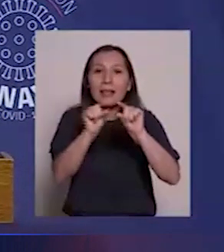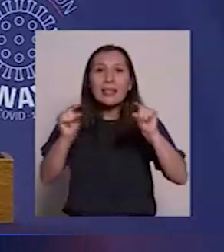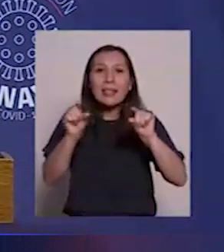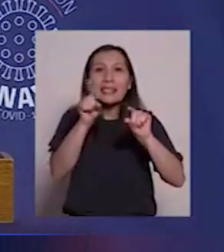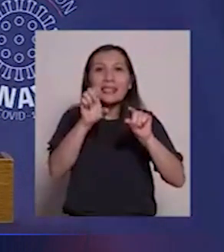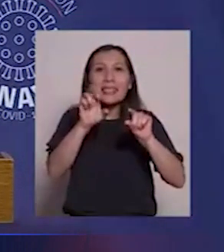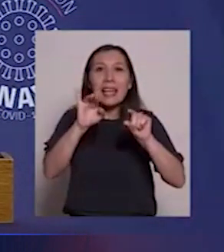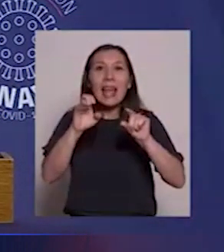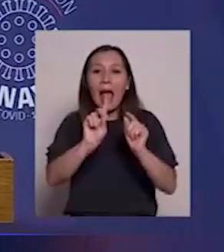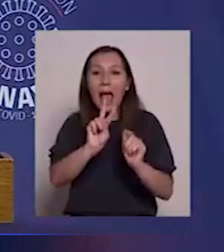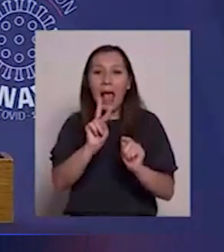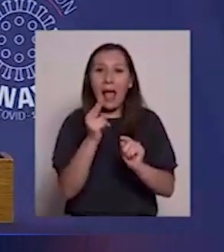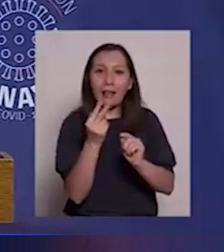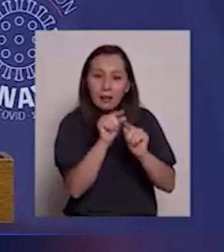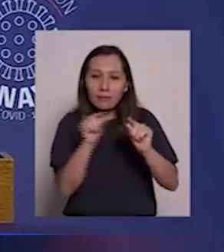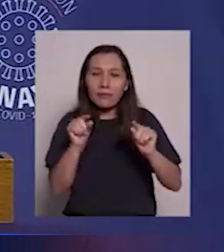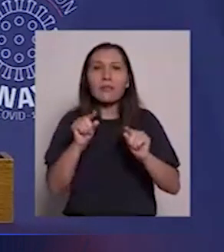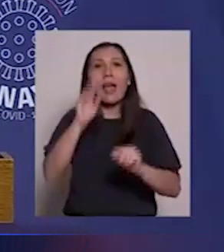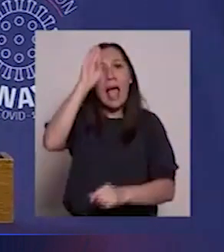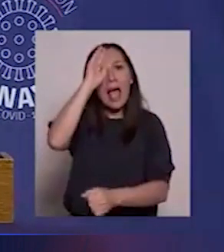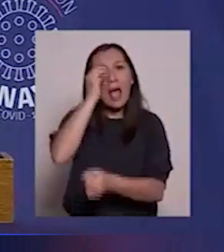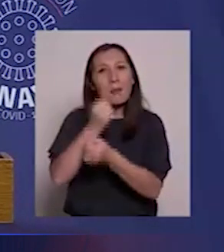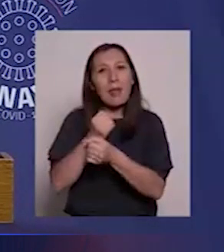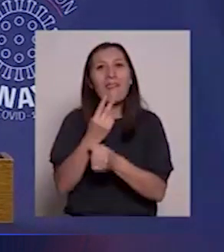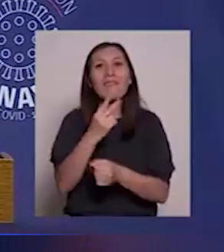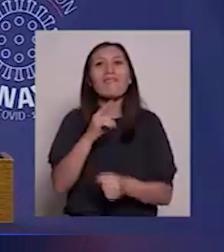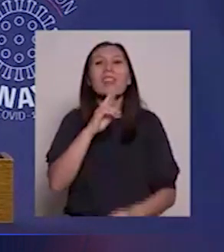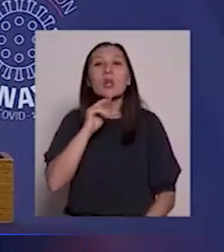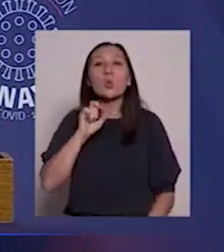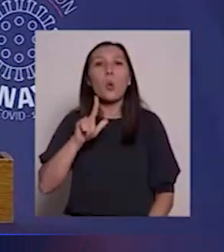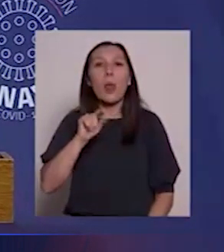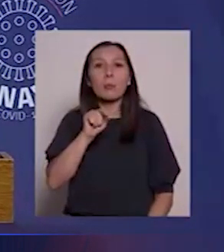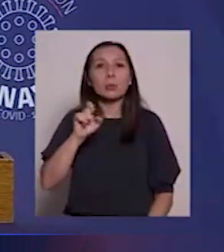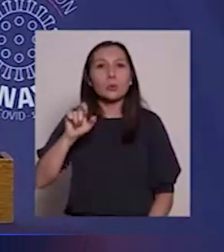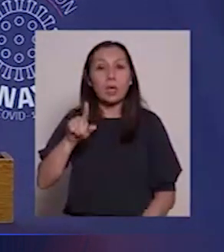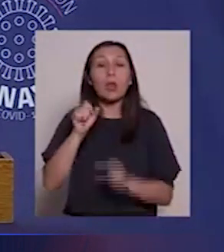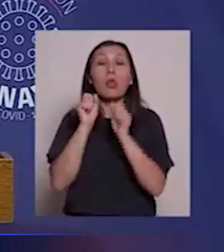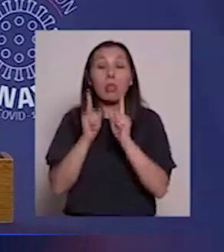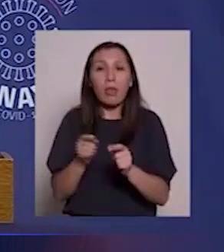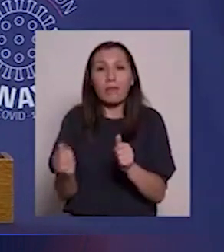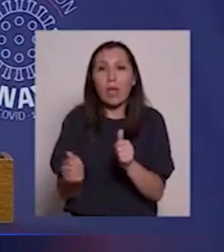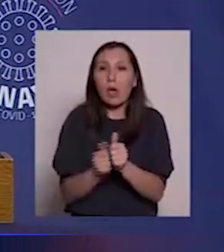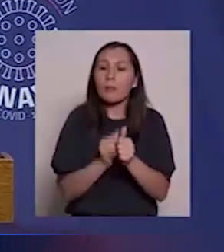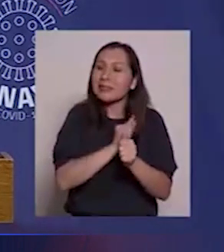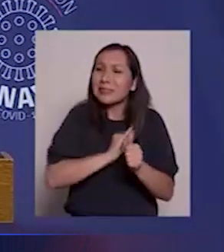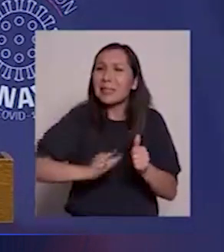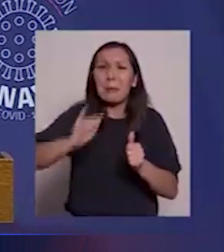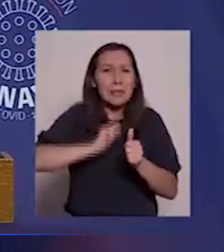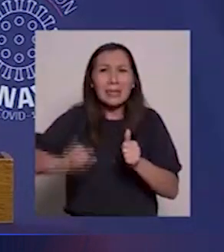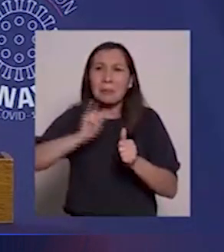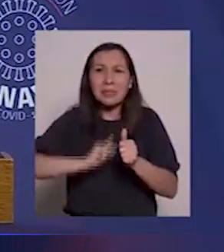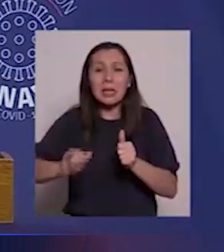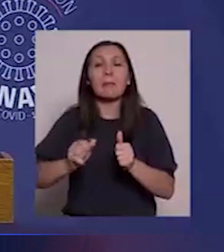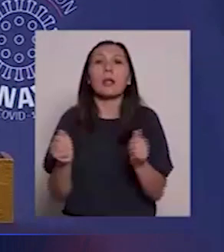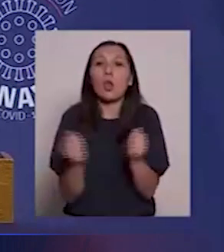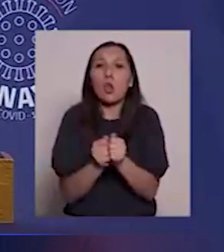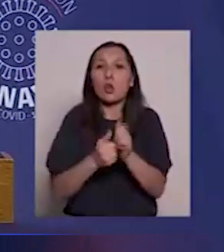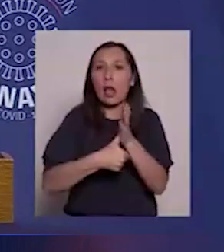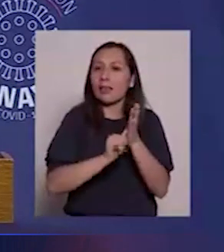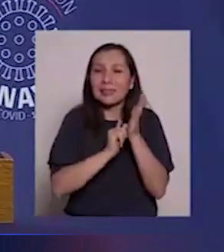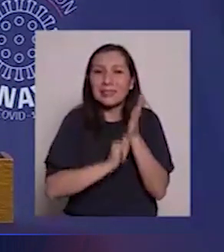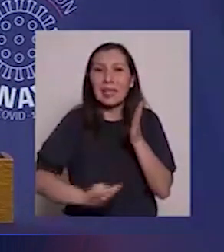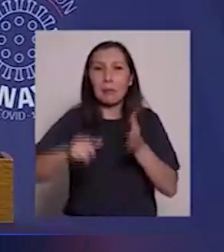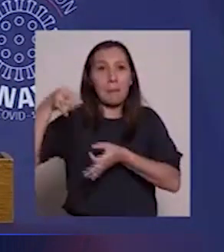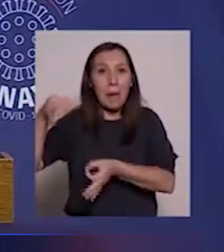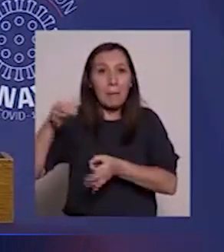el carné atrás en comisariavirtual.cl y deben acompañar siempre para todos los trámites su carné de identidad. Por